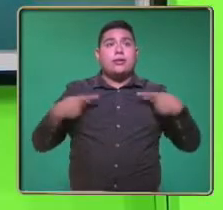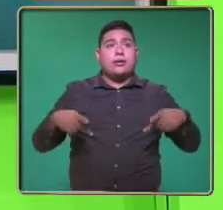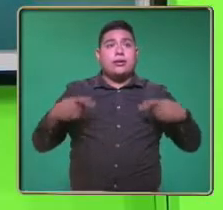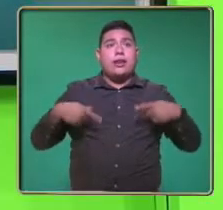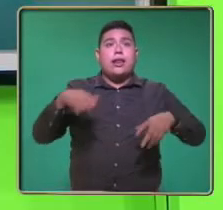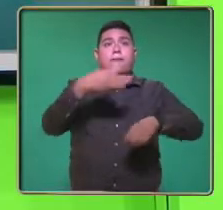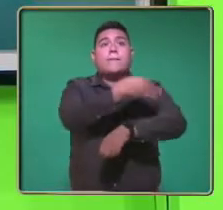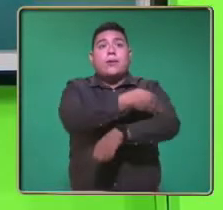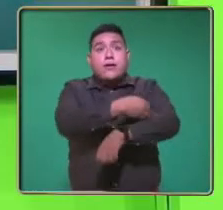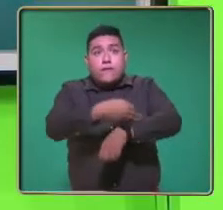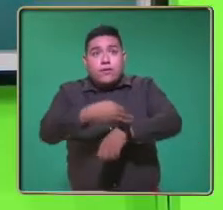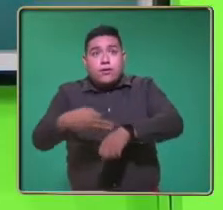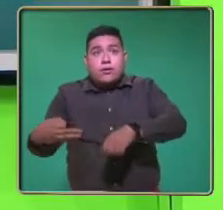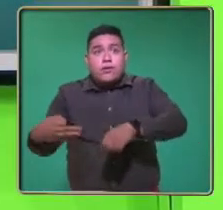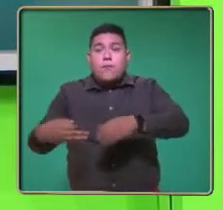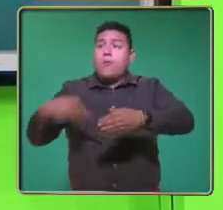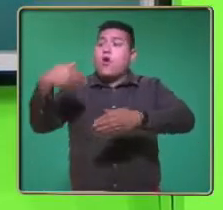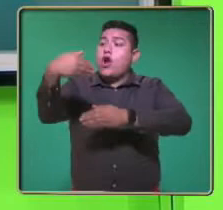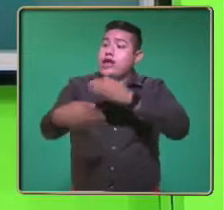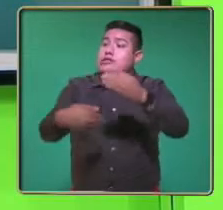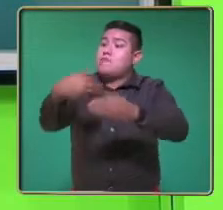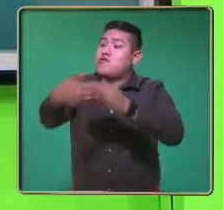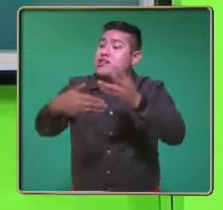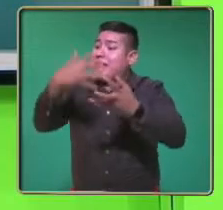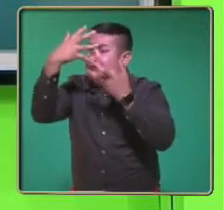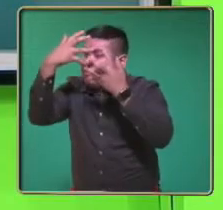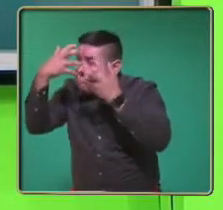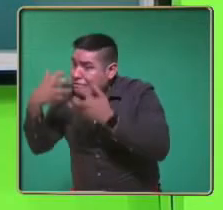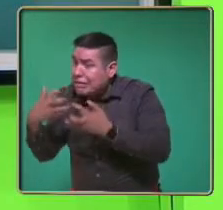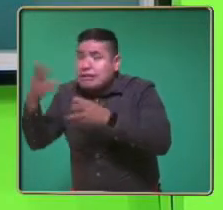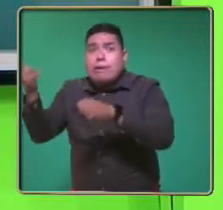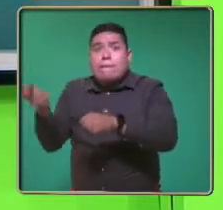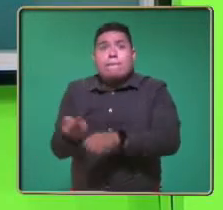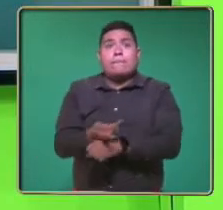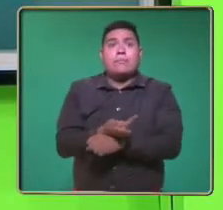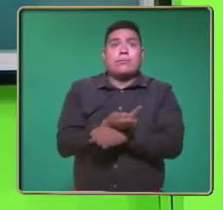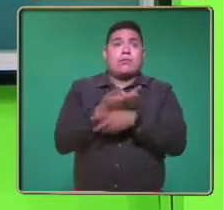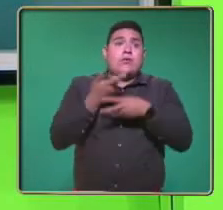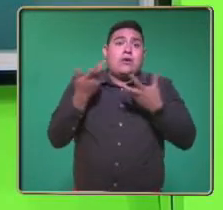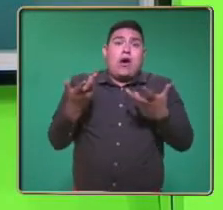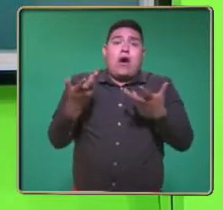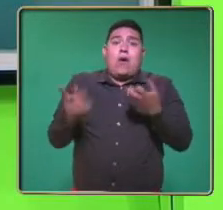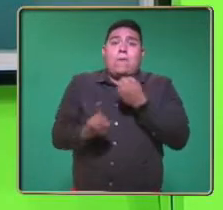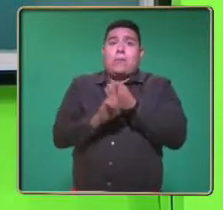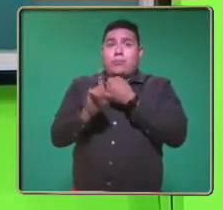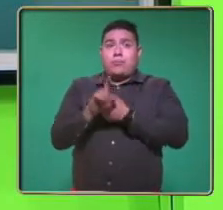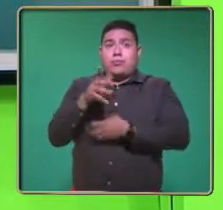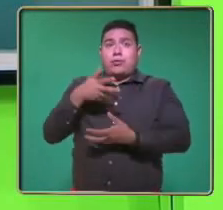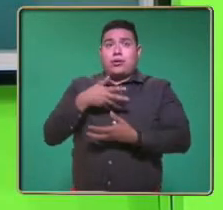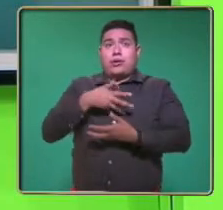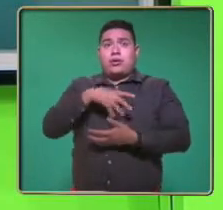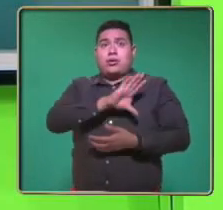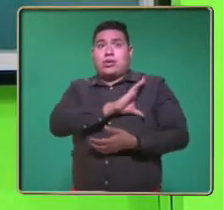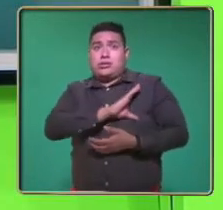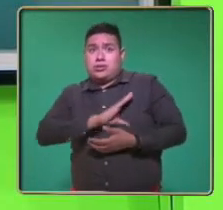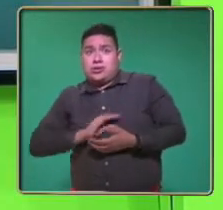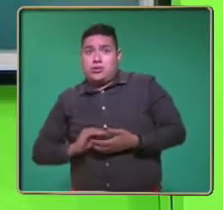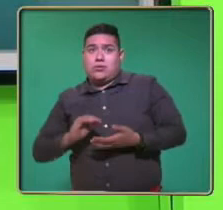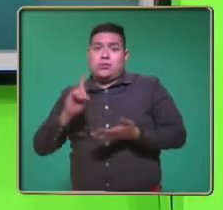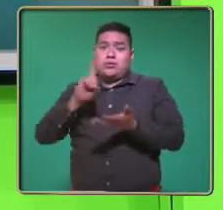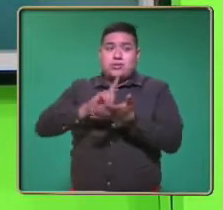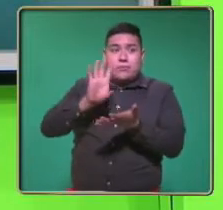la familia, pasamos por este proceso de duelo cuando nos encontramos con esta situación de que nuestro hijo tiene